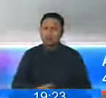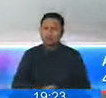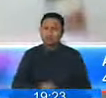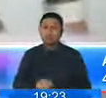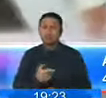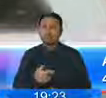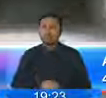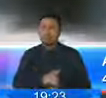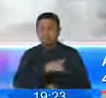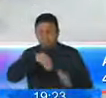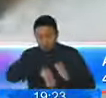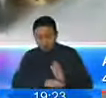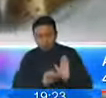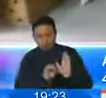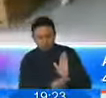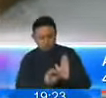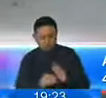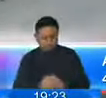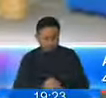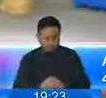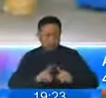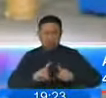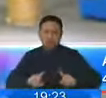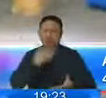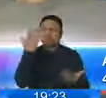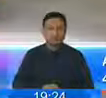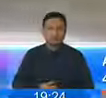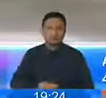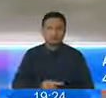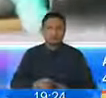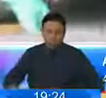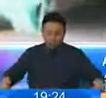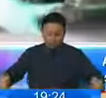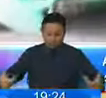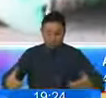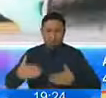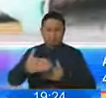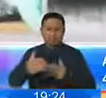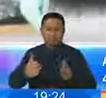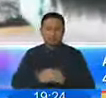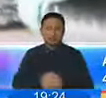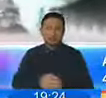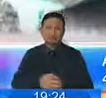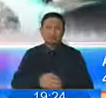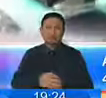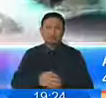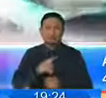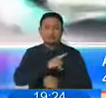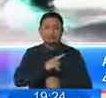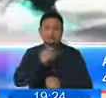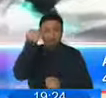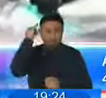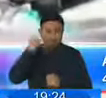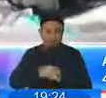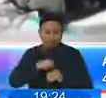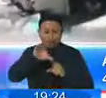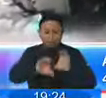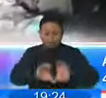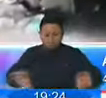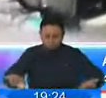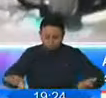colocados en la bodega, pero el viaje se acabó en el control fijo de Baeza, es decir, camuflaron los pequeños bloques de forma ingeniosa, pero